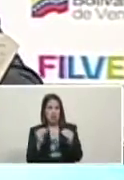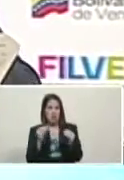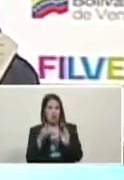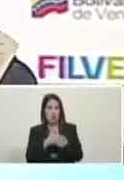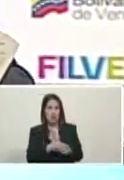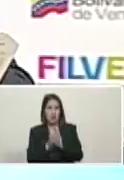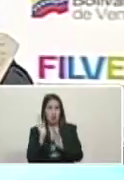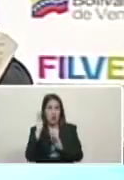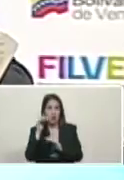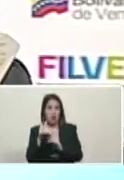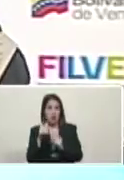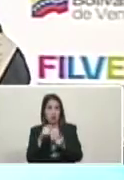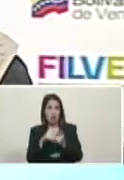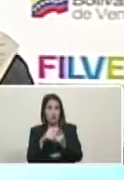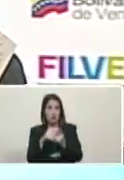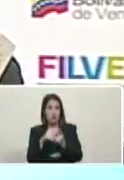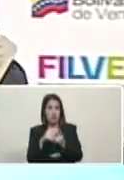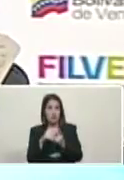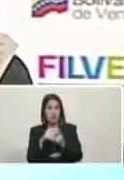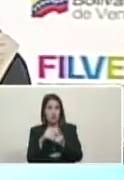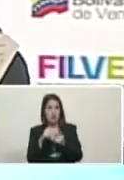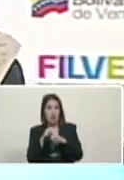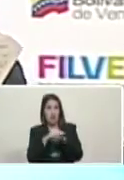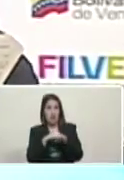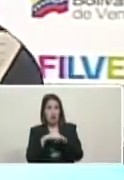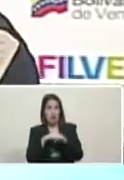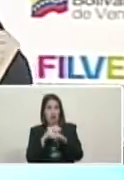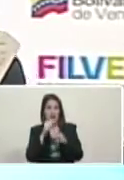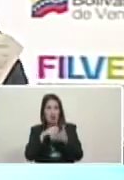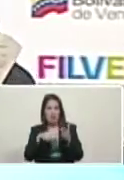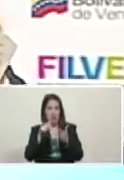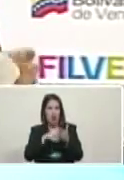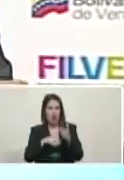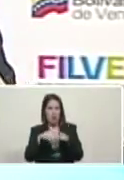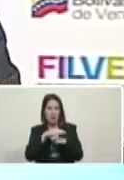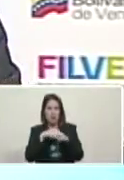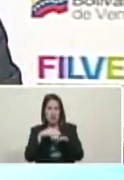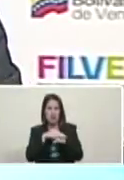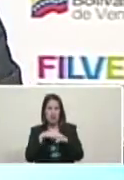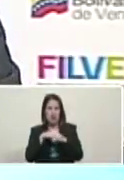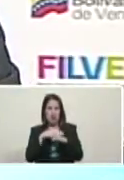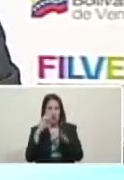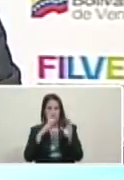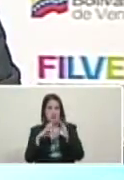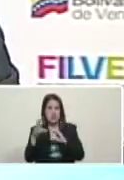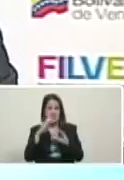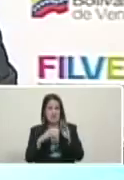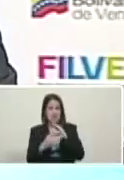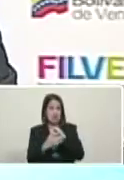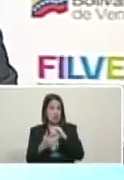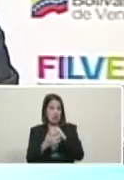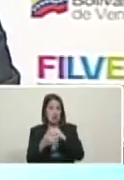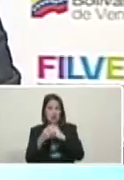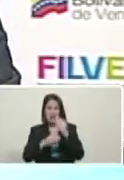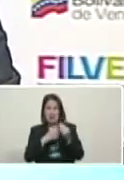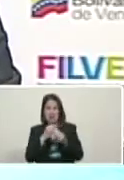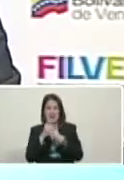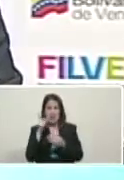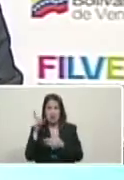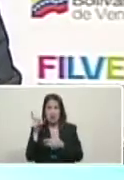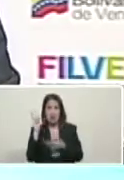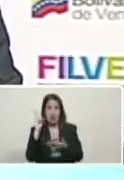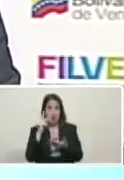Argentina eliminaron el Ministerio de la Ciencia, Tecnología, del Trabajo, de la Cultura. ¿Y qué está haciendo Bolsonaro? Llegó a